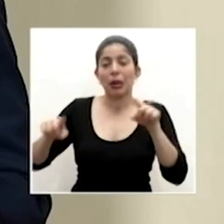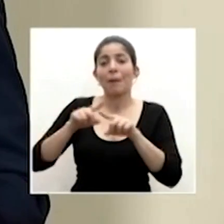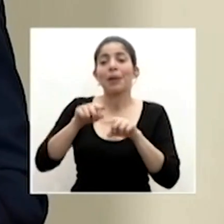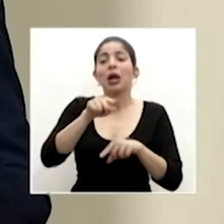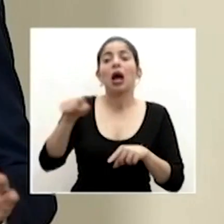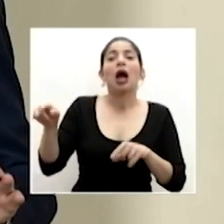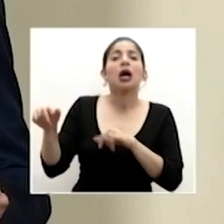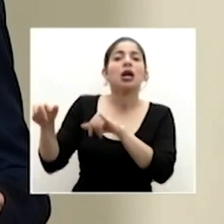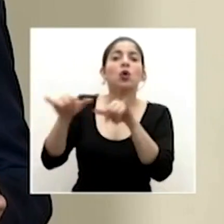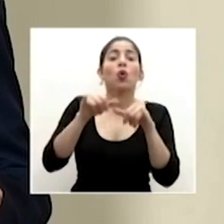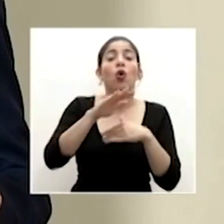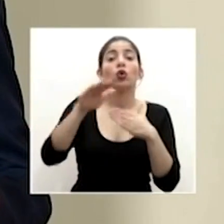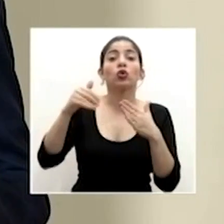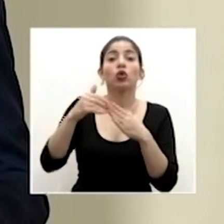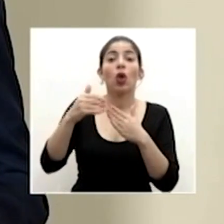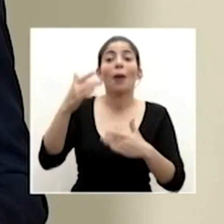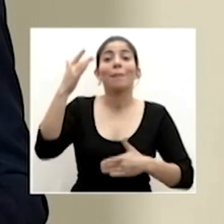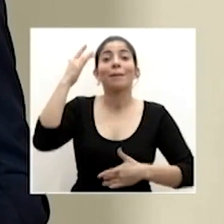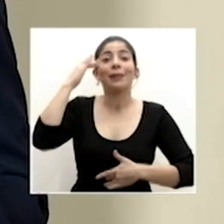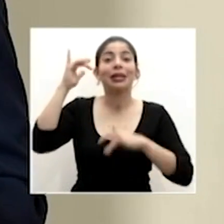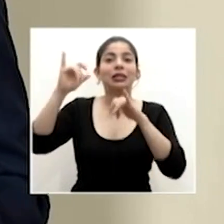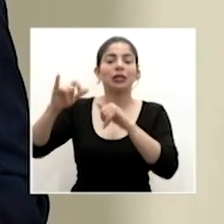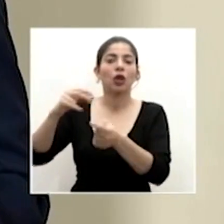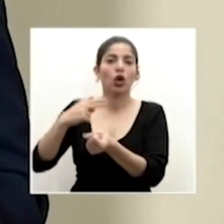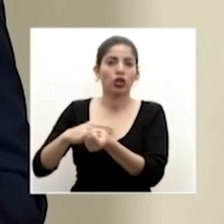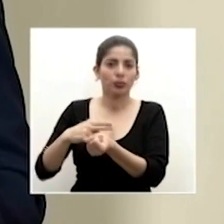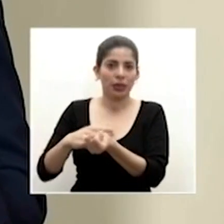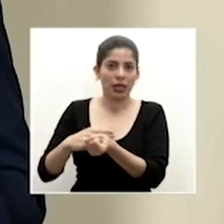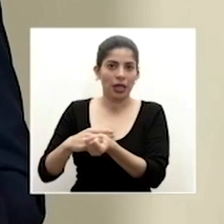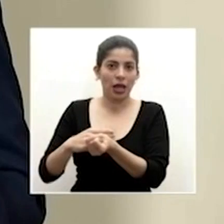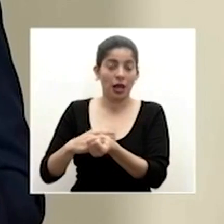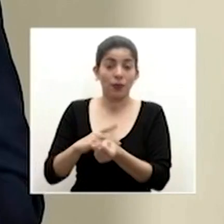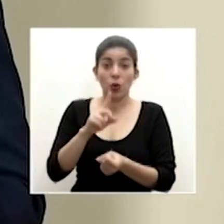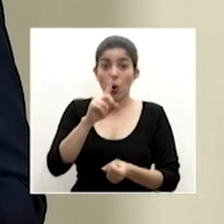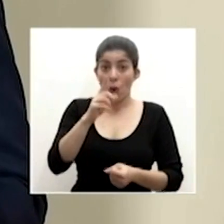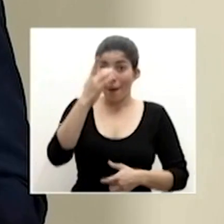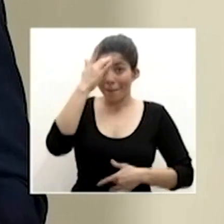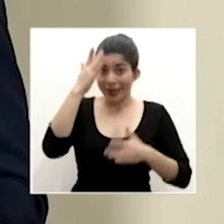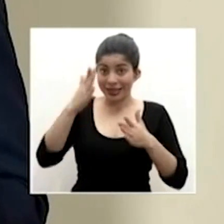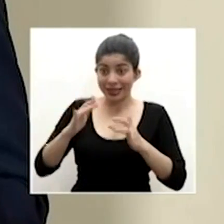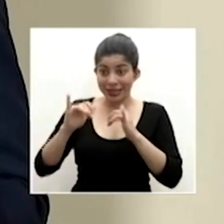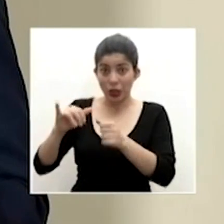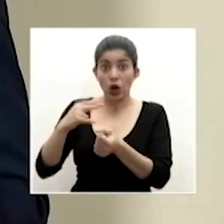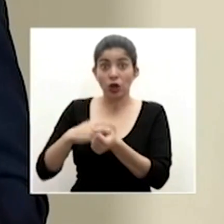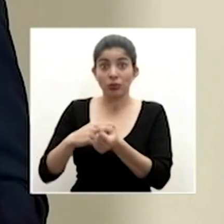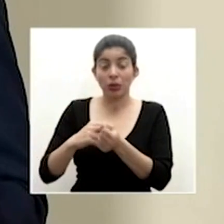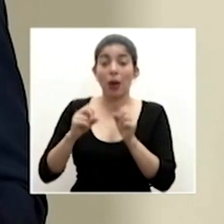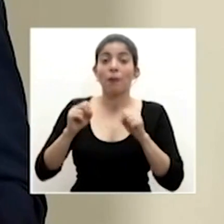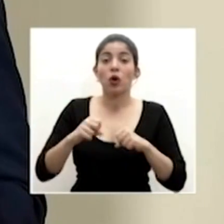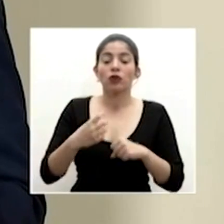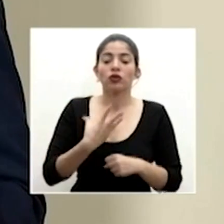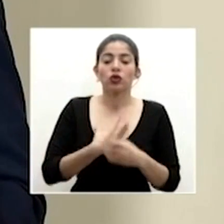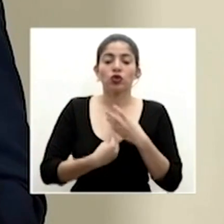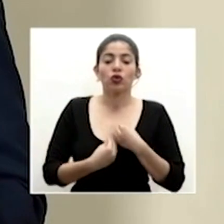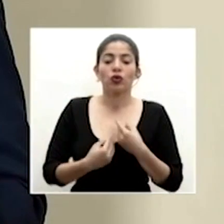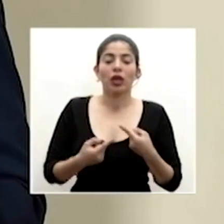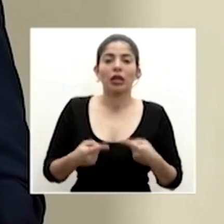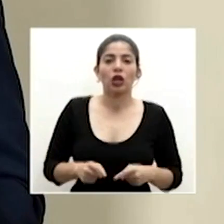algo en común, todos son pacientes hospitalizados. Y un paciente hospitalizado puede estar sufriendo